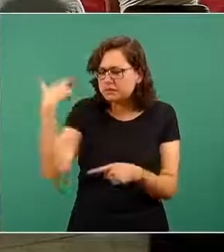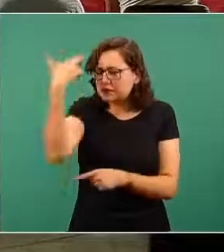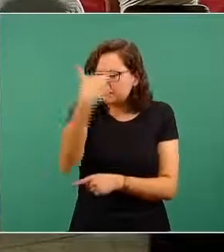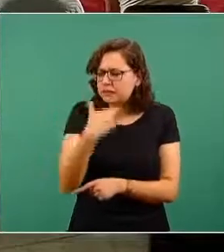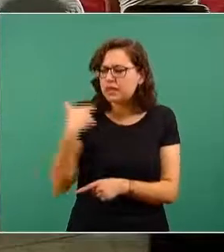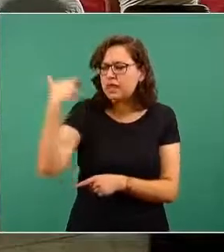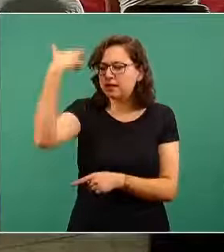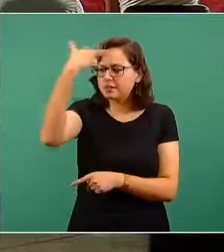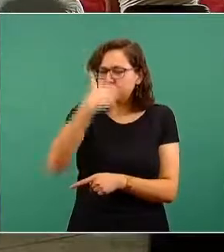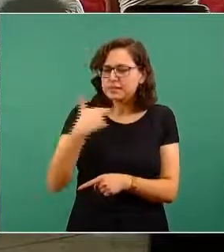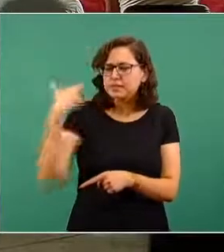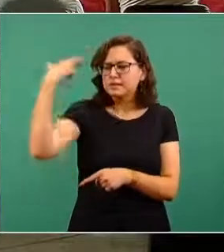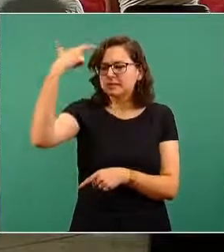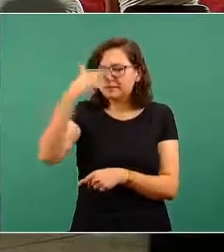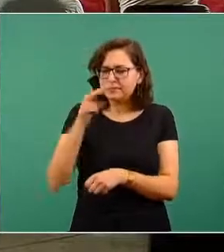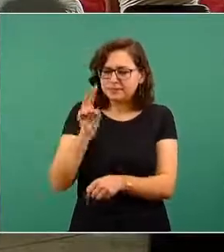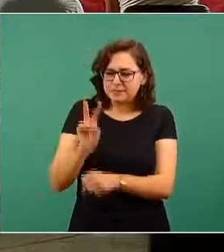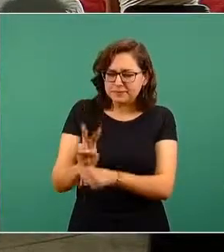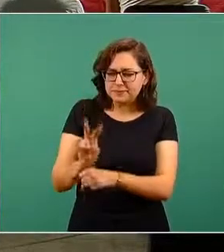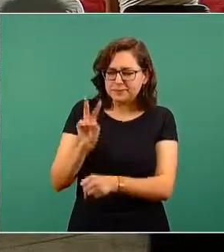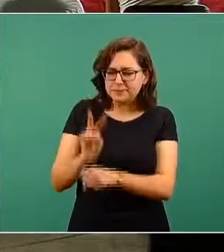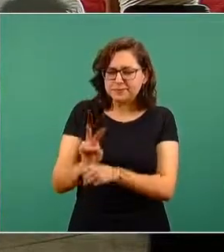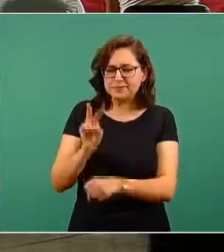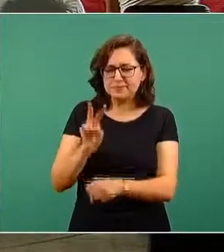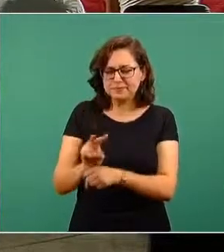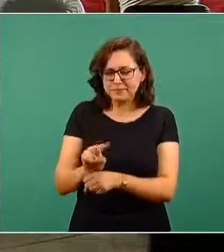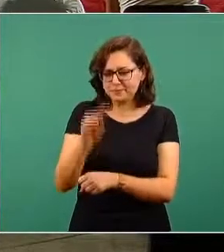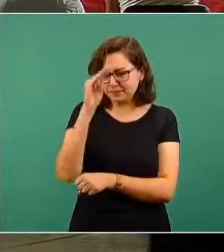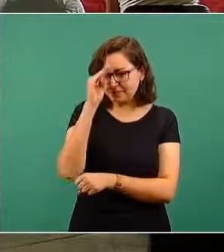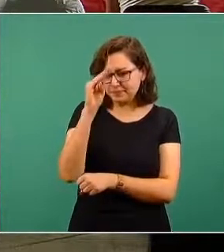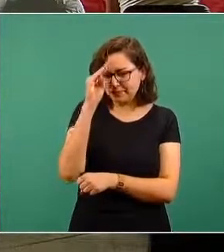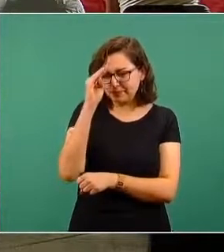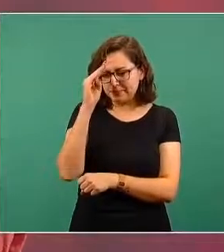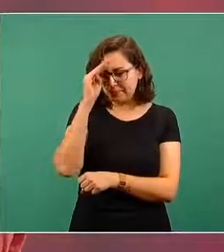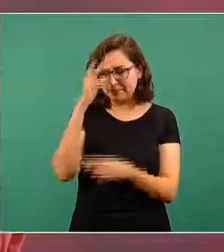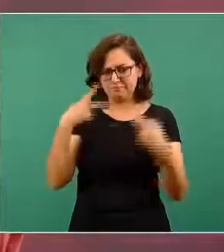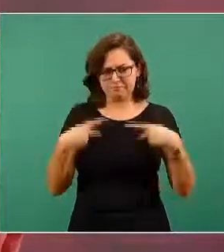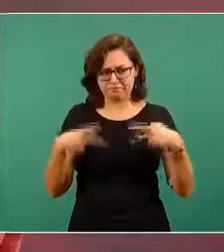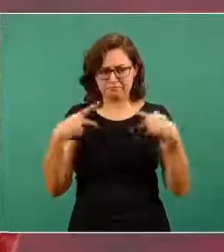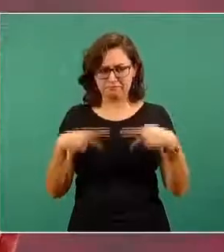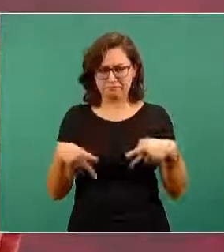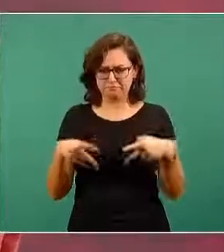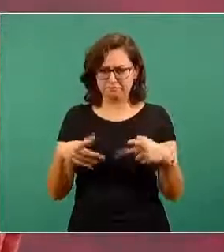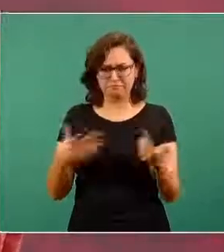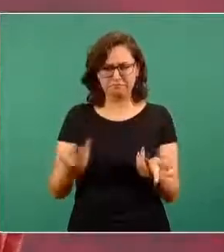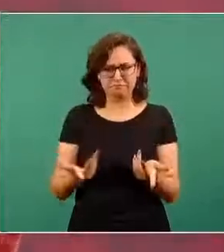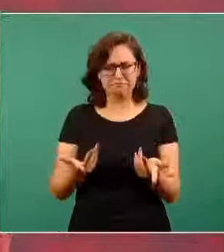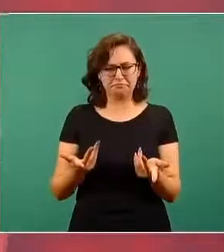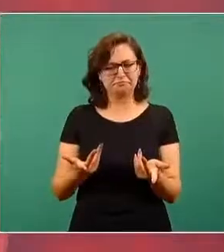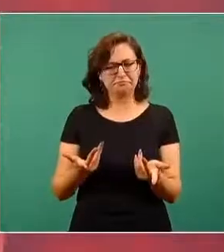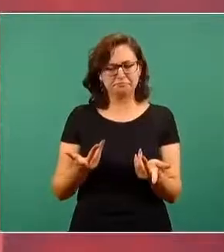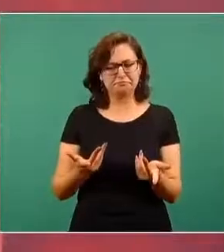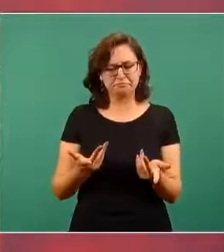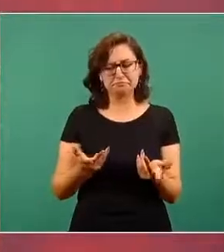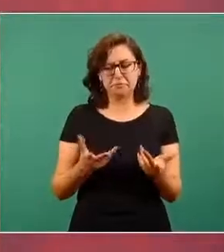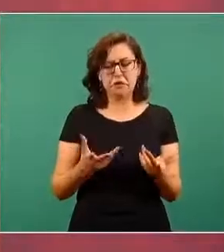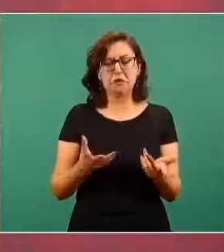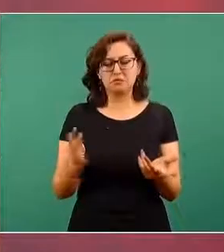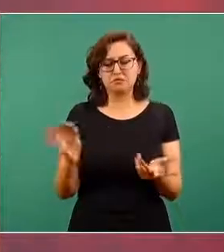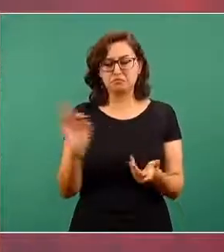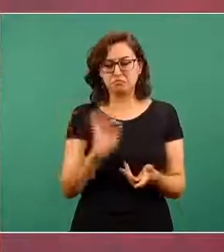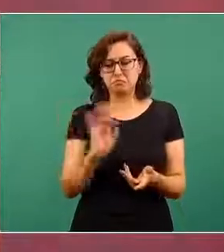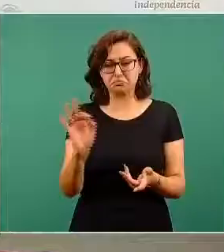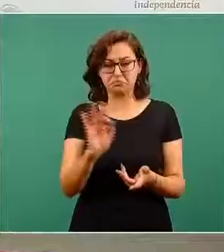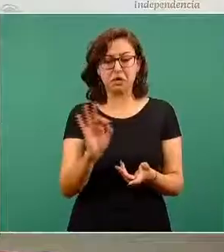por el hecho de que el nivel de inmunidad es importante, que es muy probable que se logre demostrar